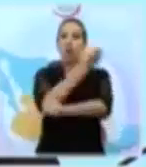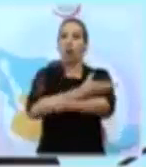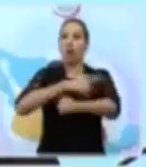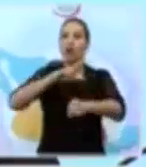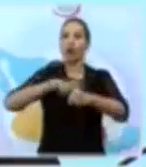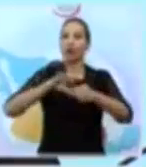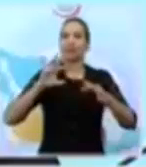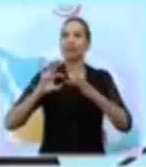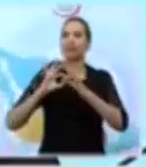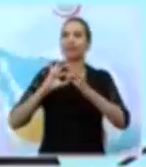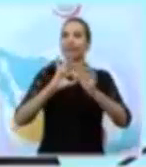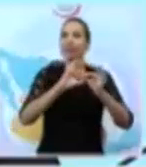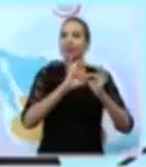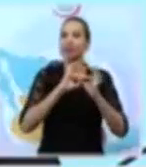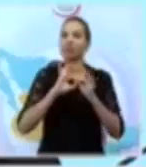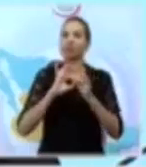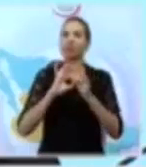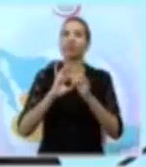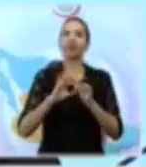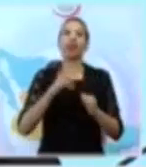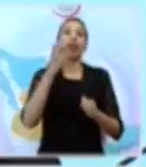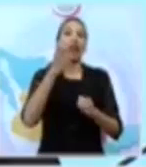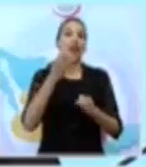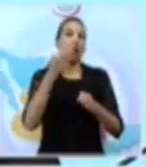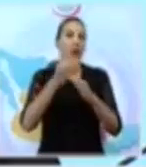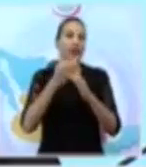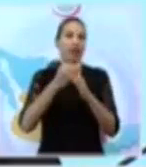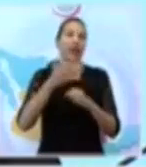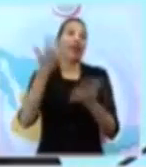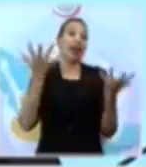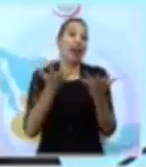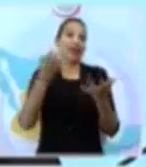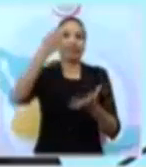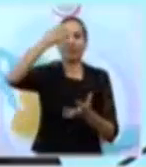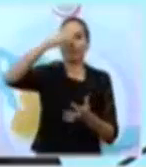coordinación, y es lo que estamos experimentando.